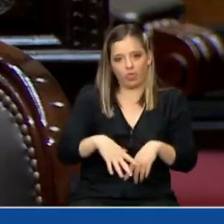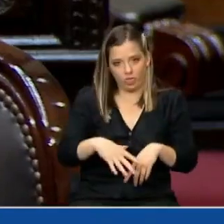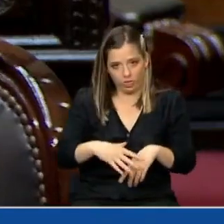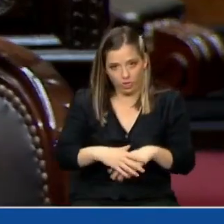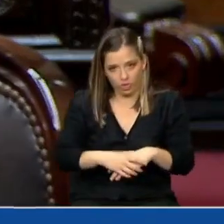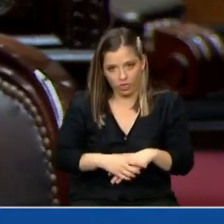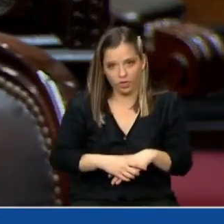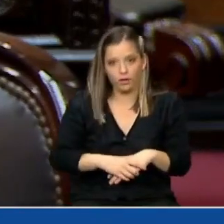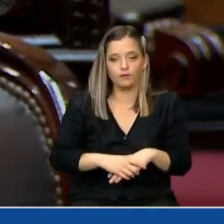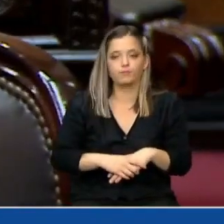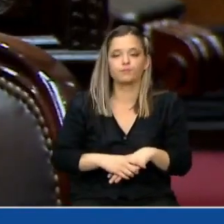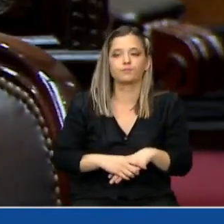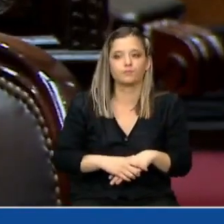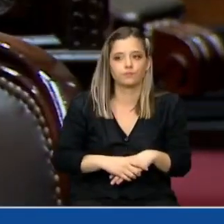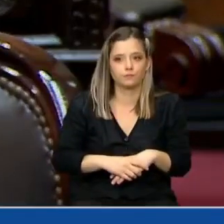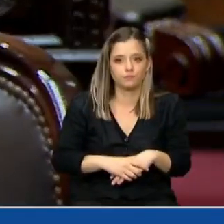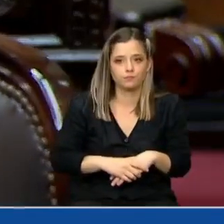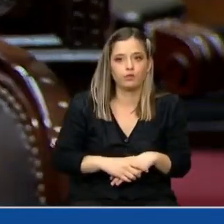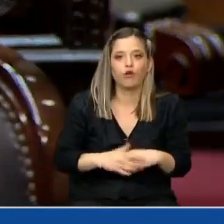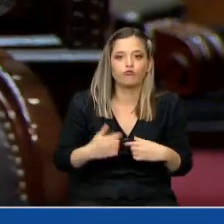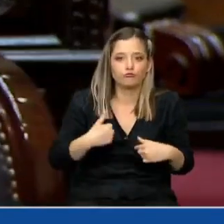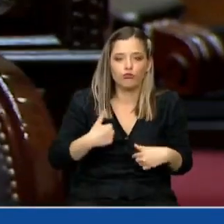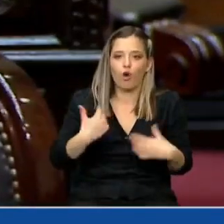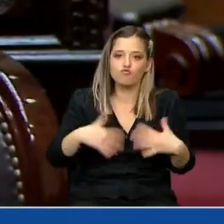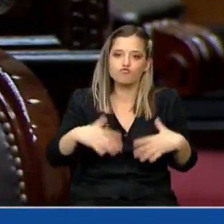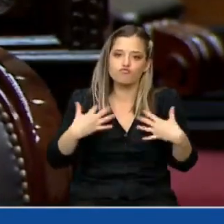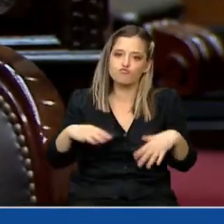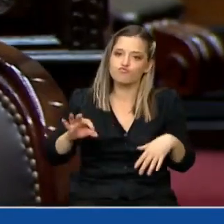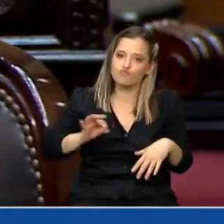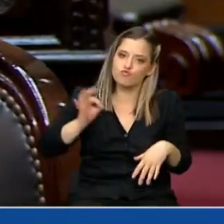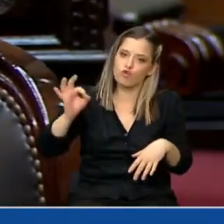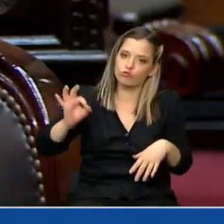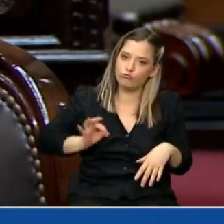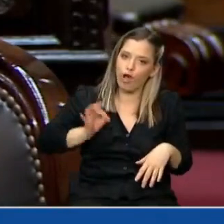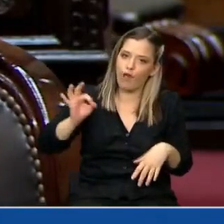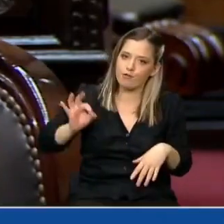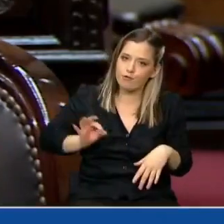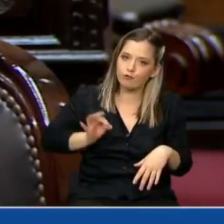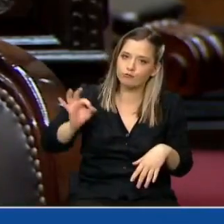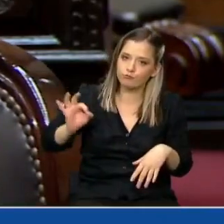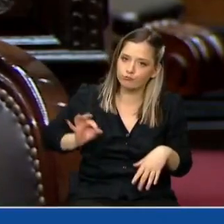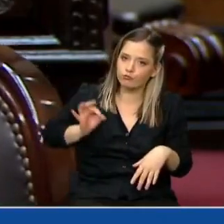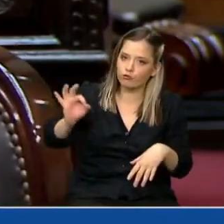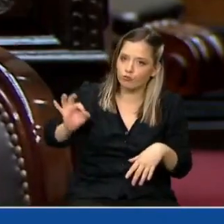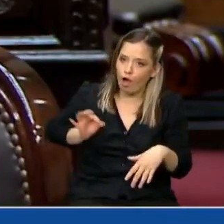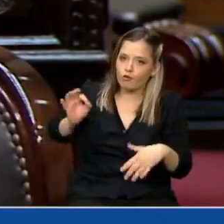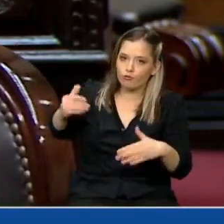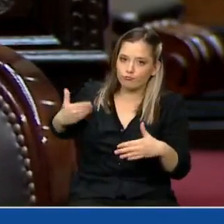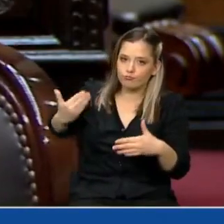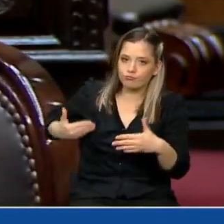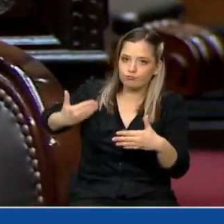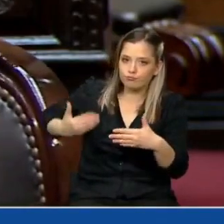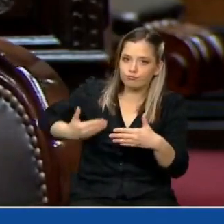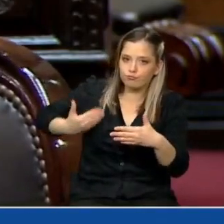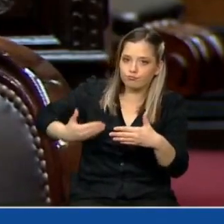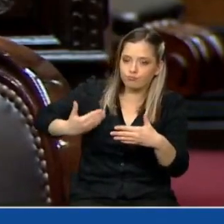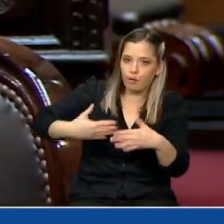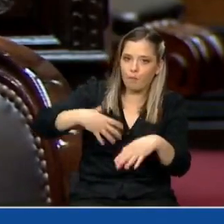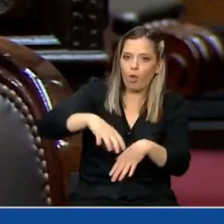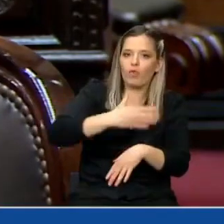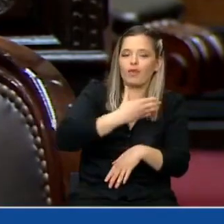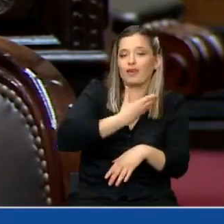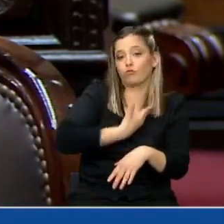que purgar muchos años en forma indebida a disposición del Poder